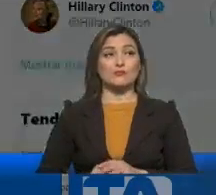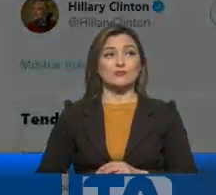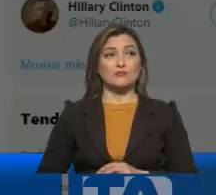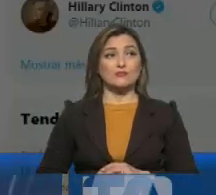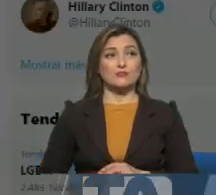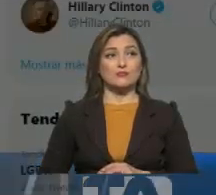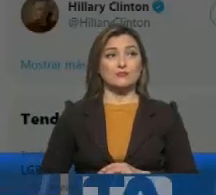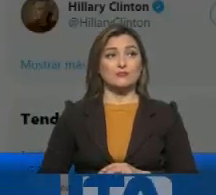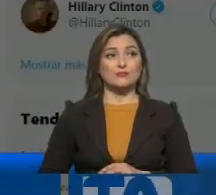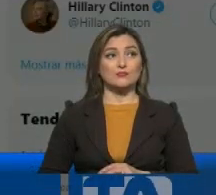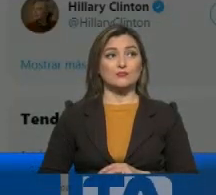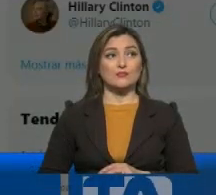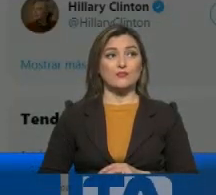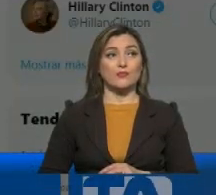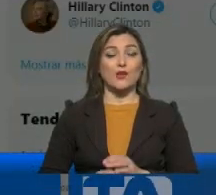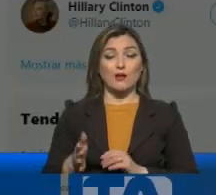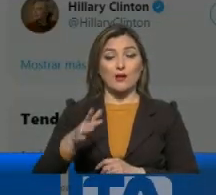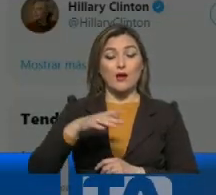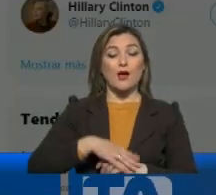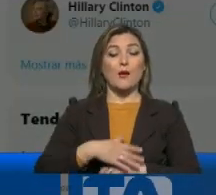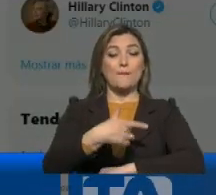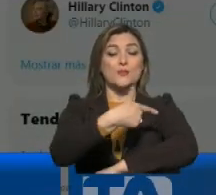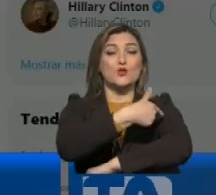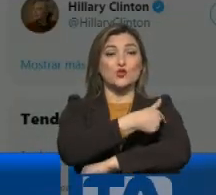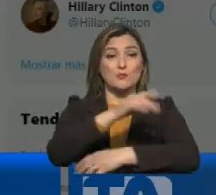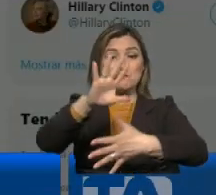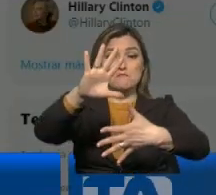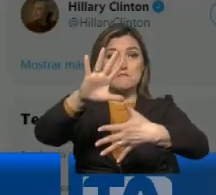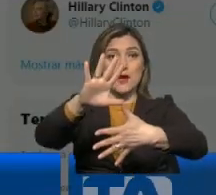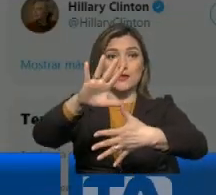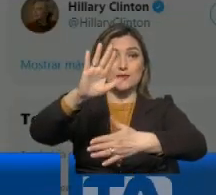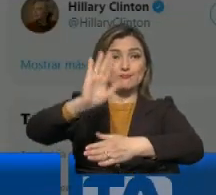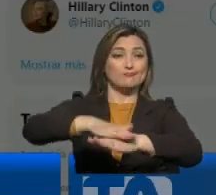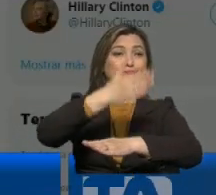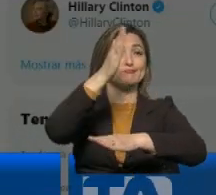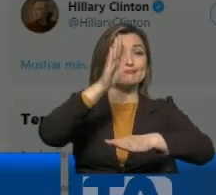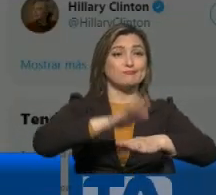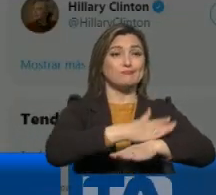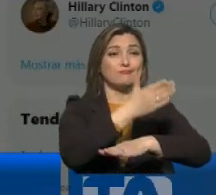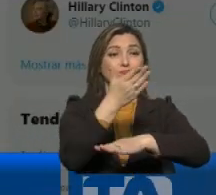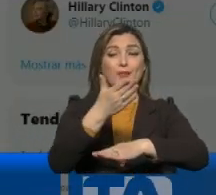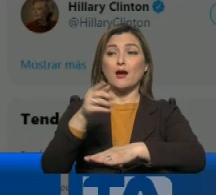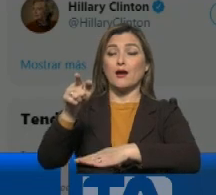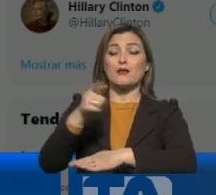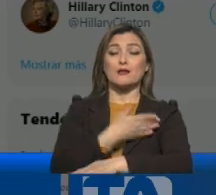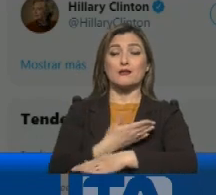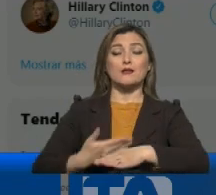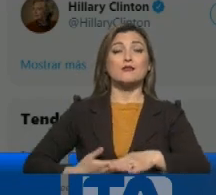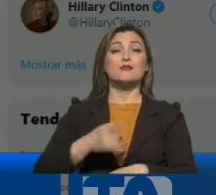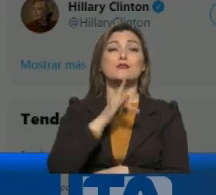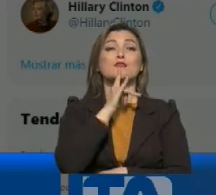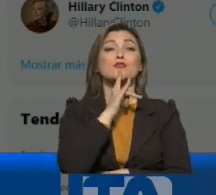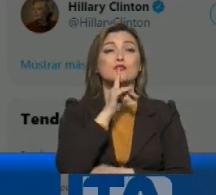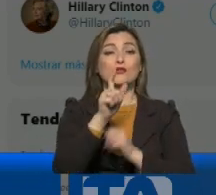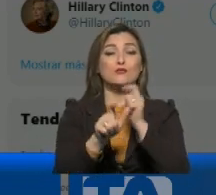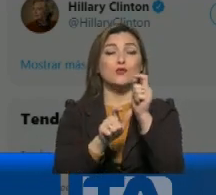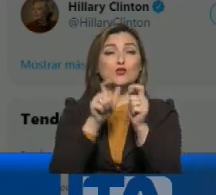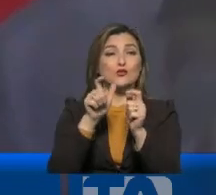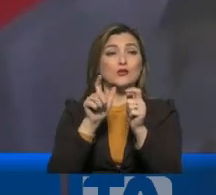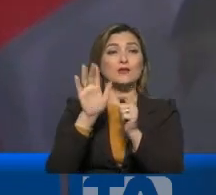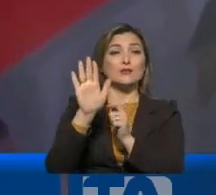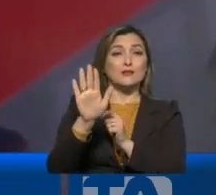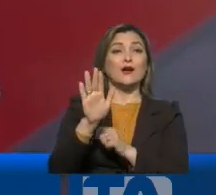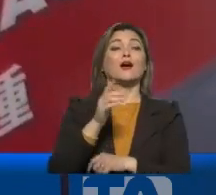vacúnate américa fue el llamado que hizo este domingo el presidente de los eeuu joe biden a los ciudadanos de ese país